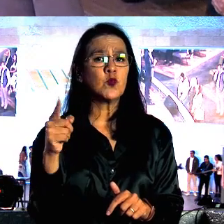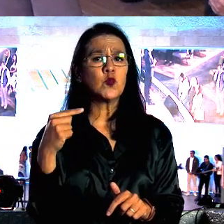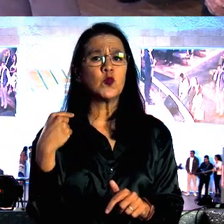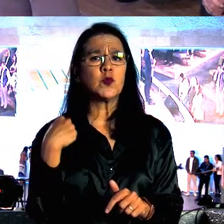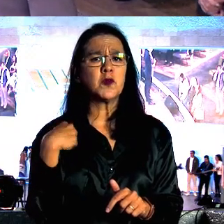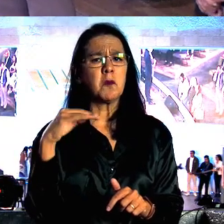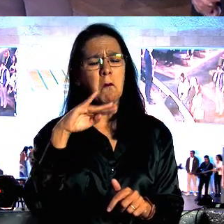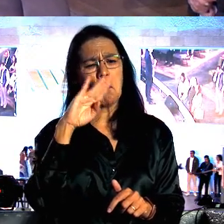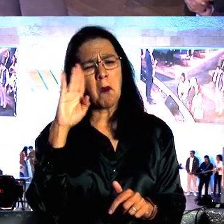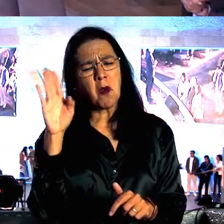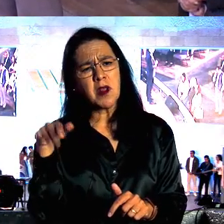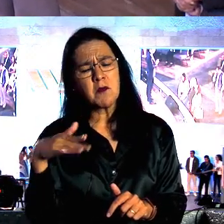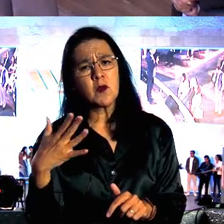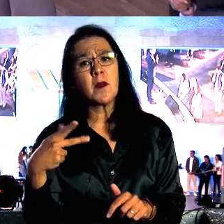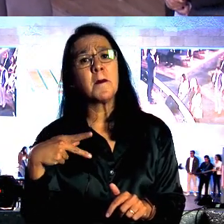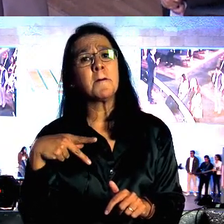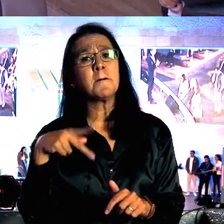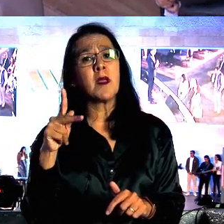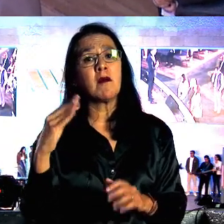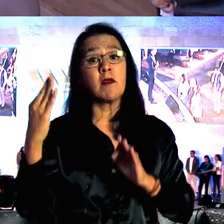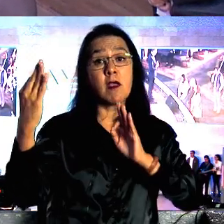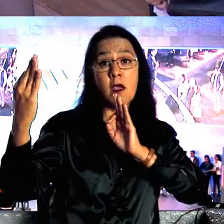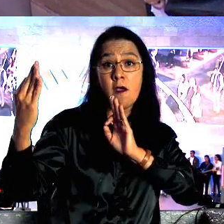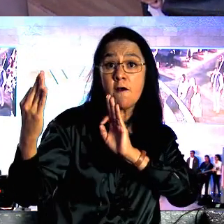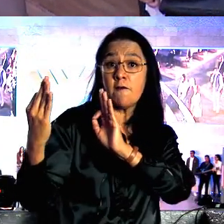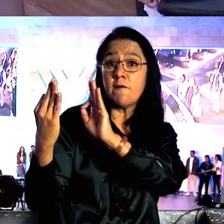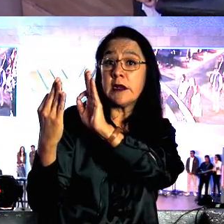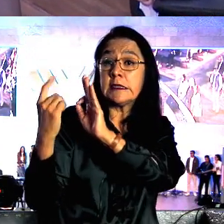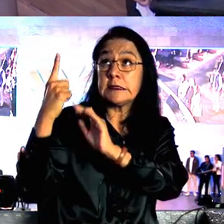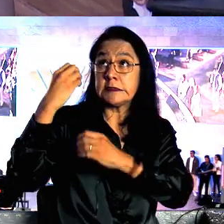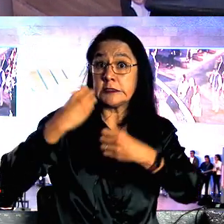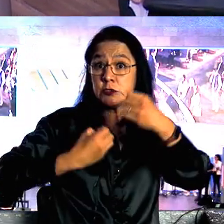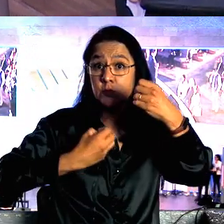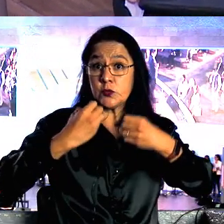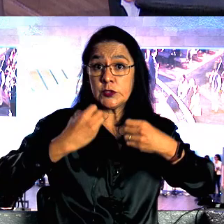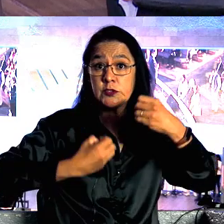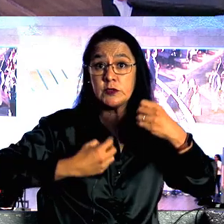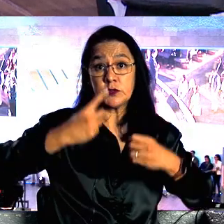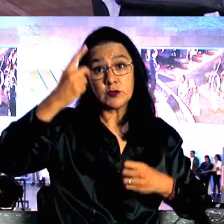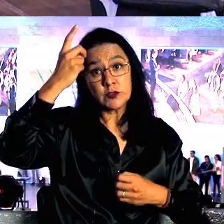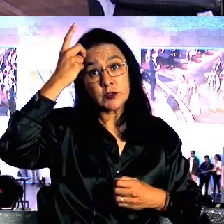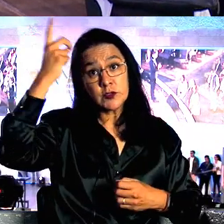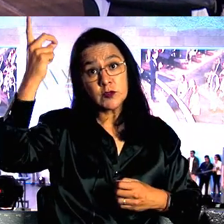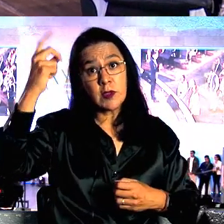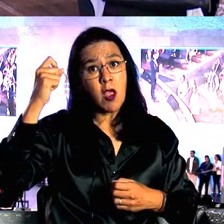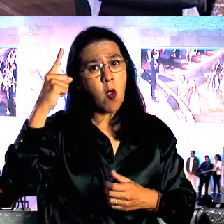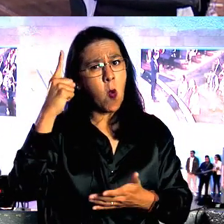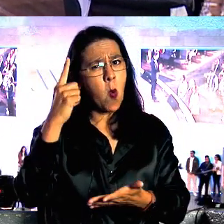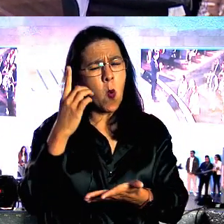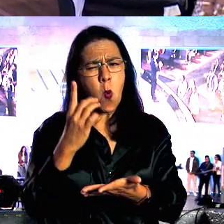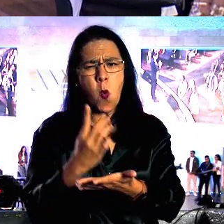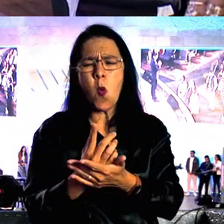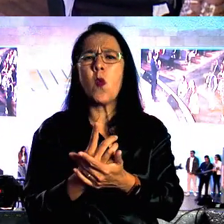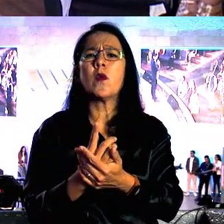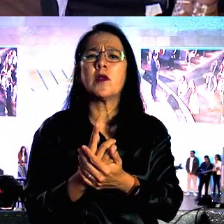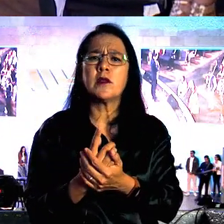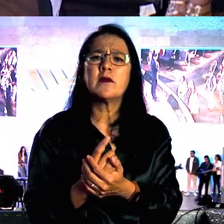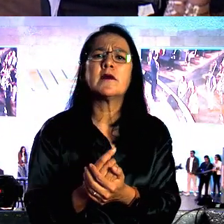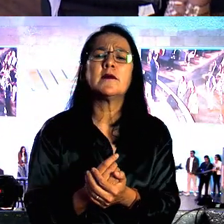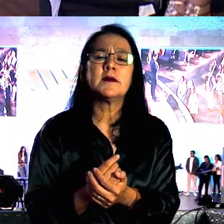morir y tendremos que presentarnos ante el juicio de Dios y el único argumento válido para